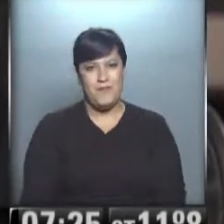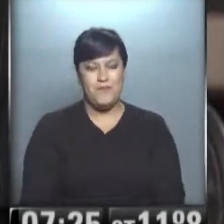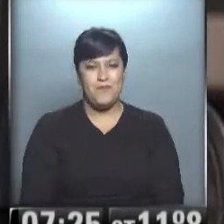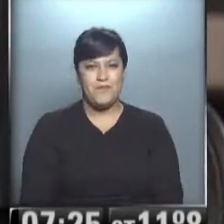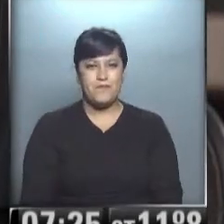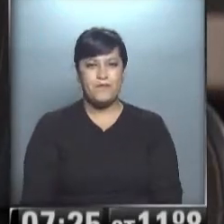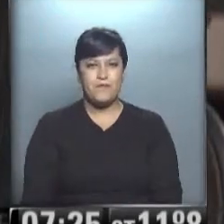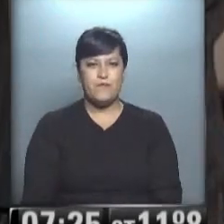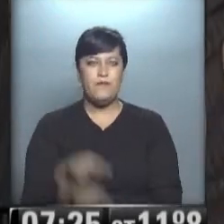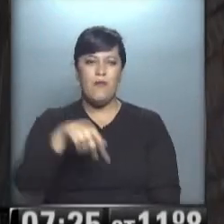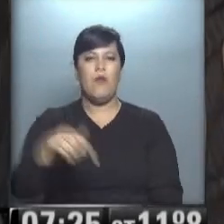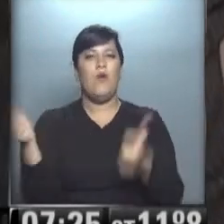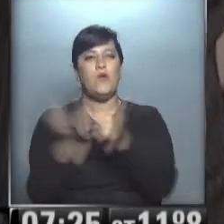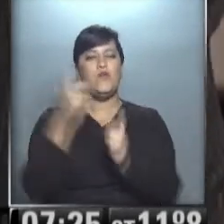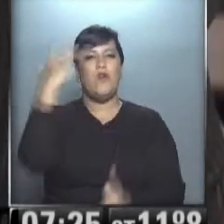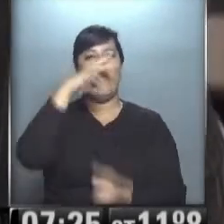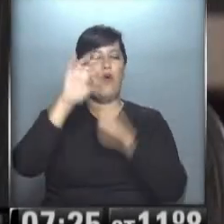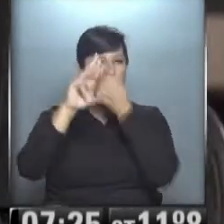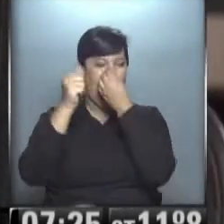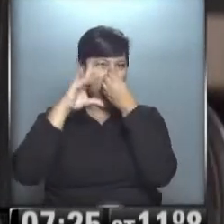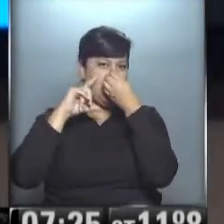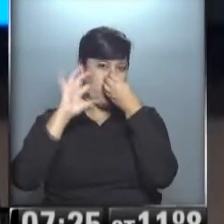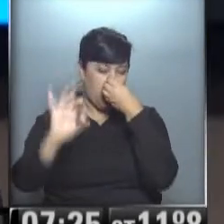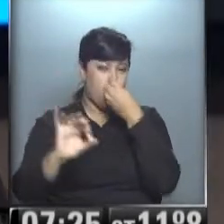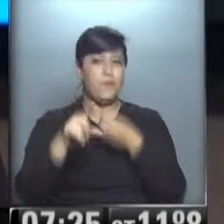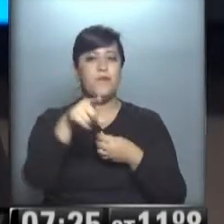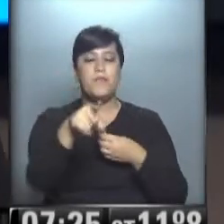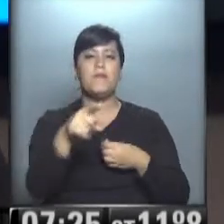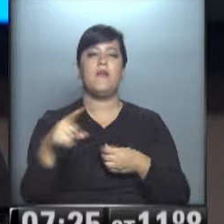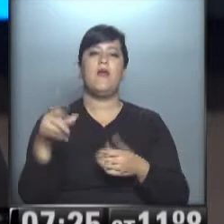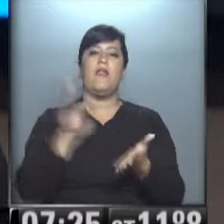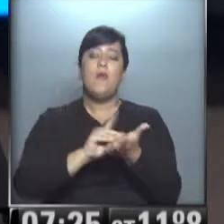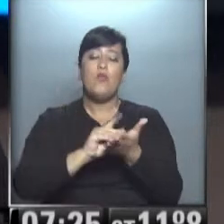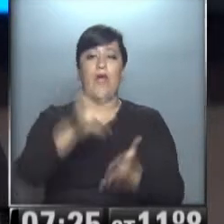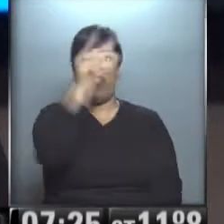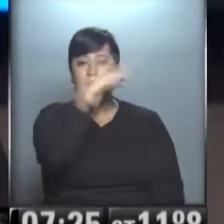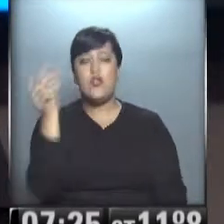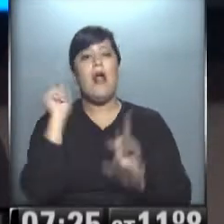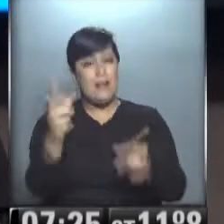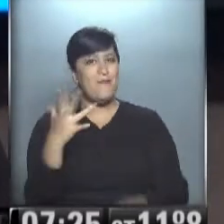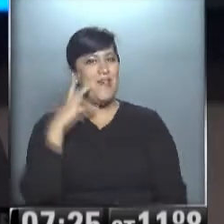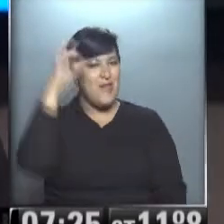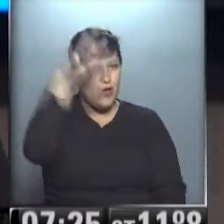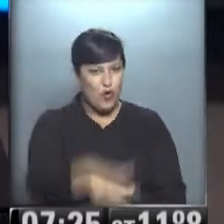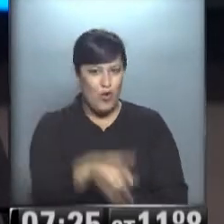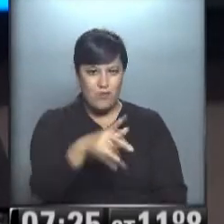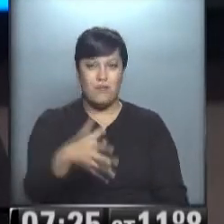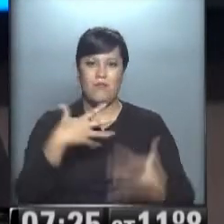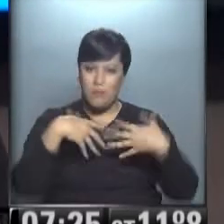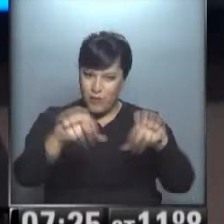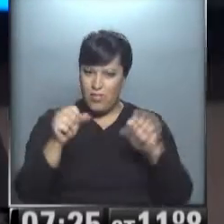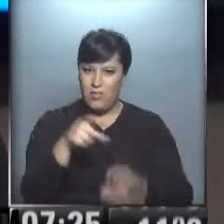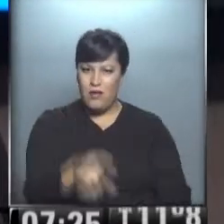tengo con una oración de trágala que además de ser diputado nacional este nieto quizás no sea la primera pregunta que me surge